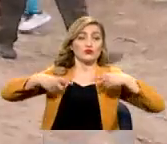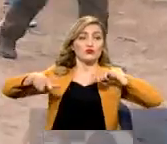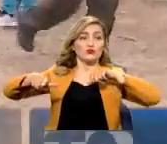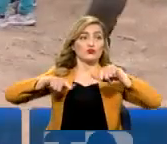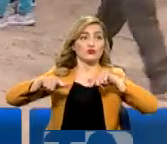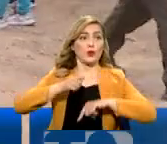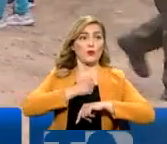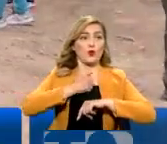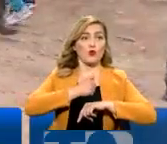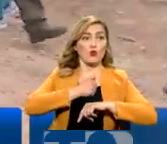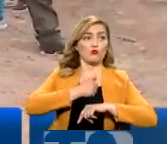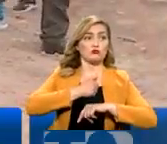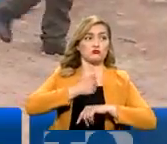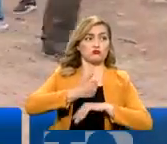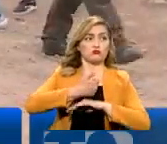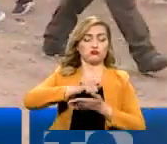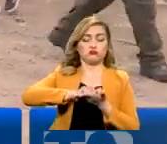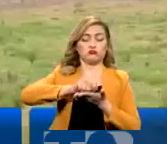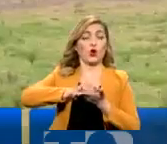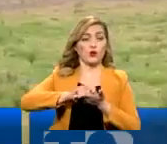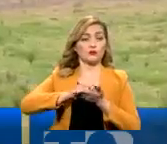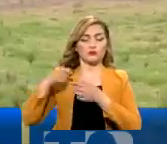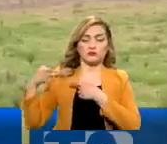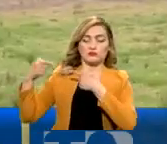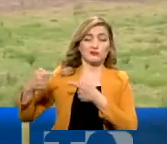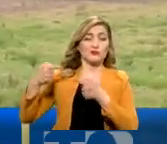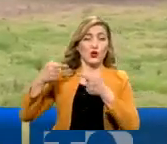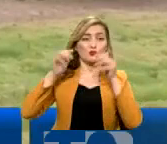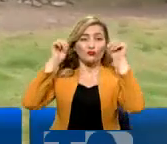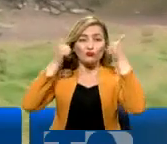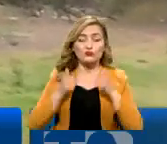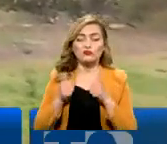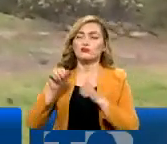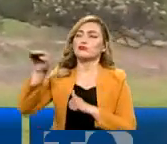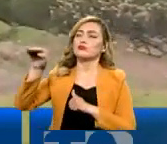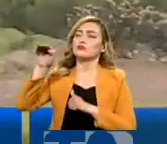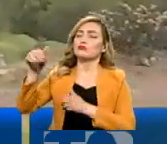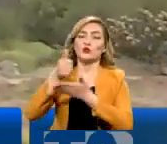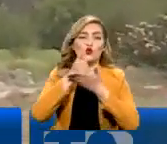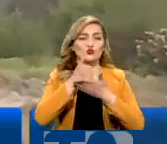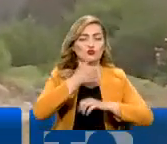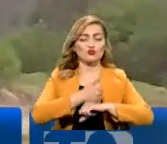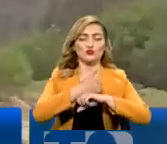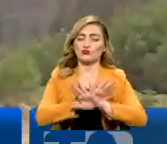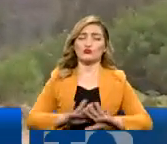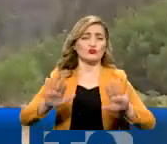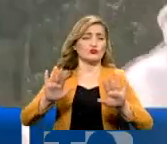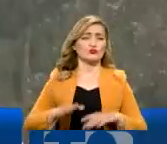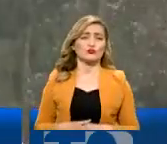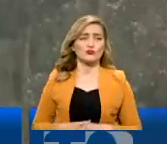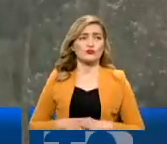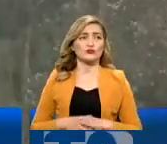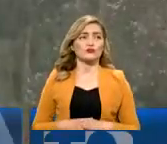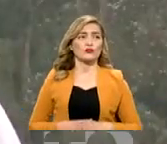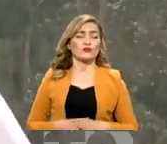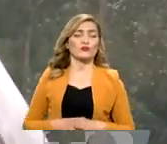que también dicen ser los dueños y aseguran que los terrenos son herencia de sus abuelos, claman por ayuda a las autoridades para terminar con este problema.